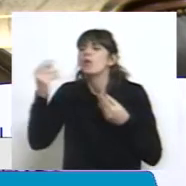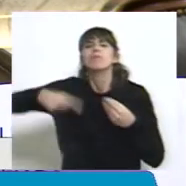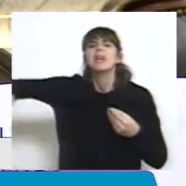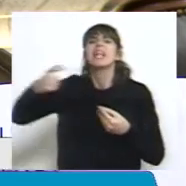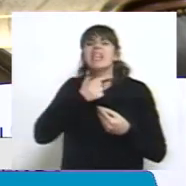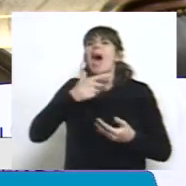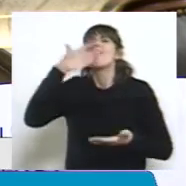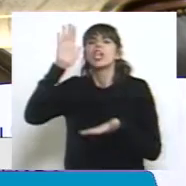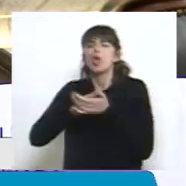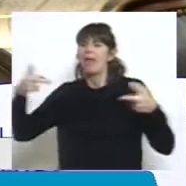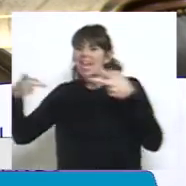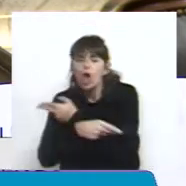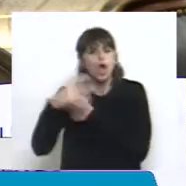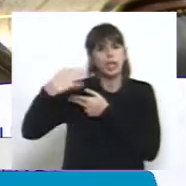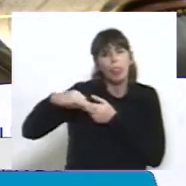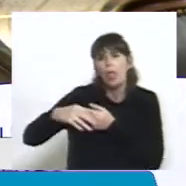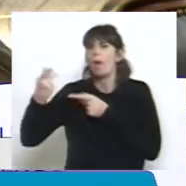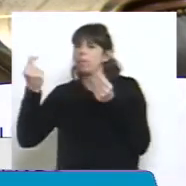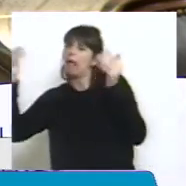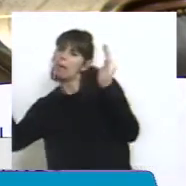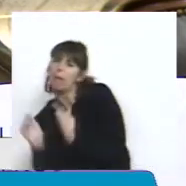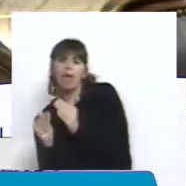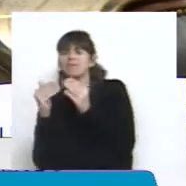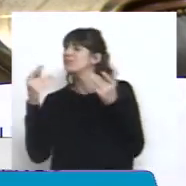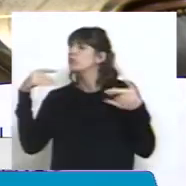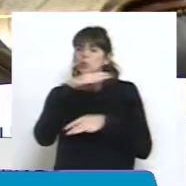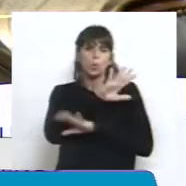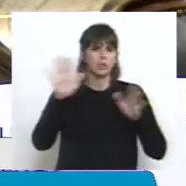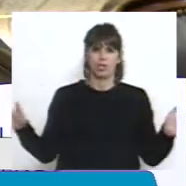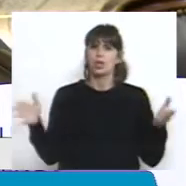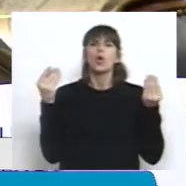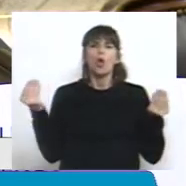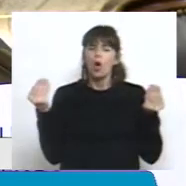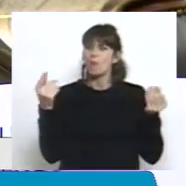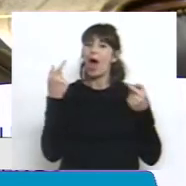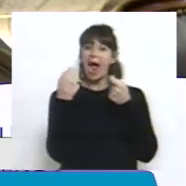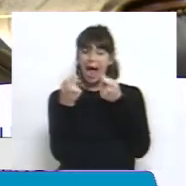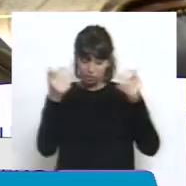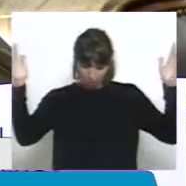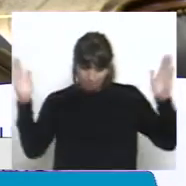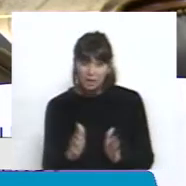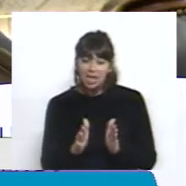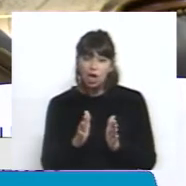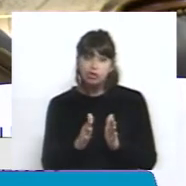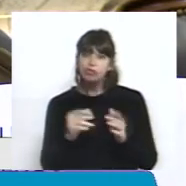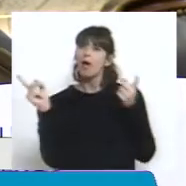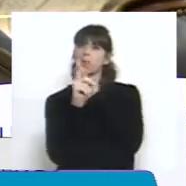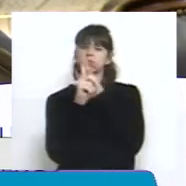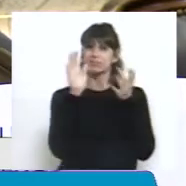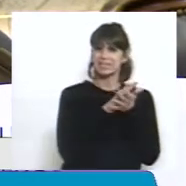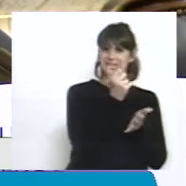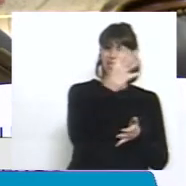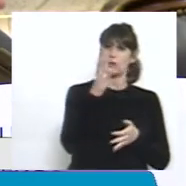los que hablan de reducir el gasto. No hay forma de reducir el gasto en serio sin meterse con ese